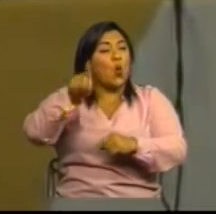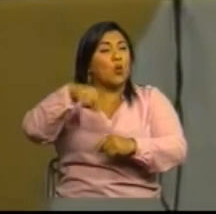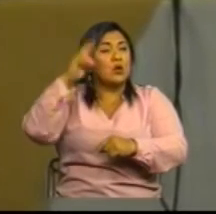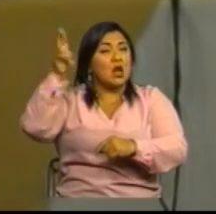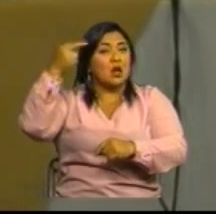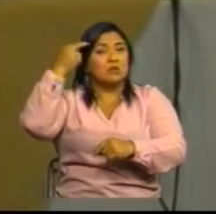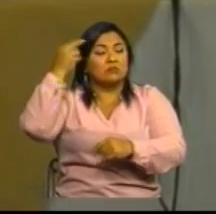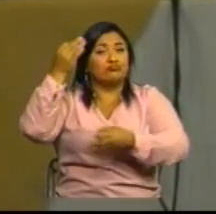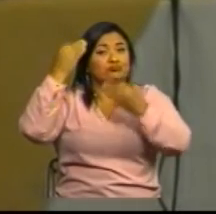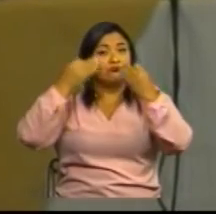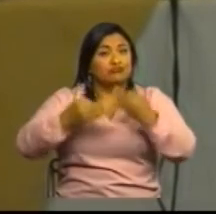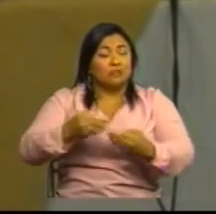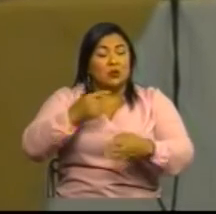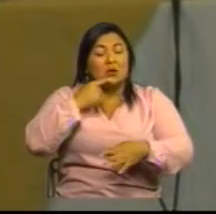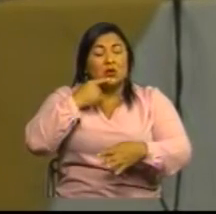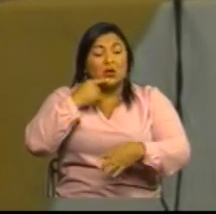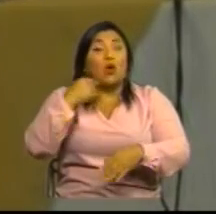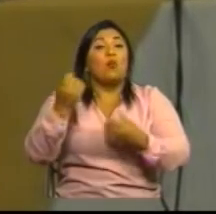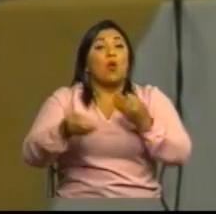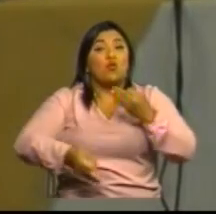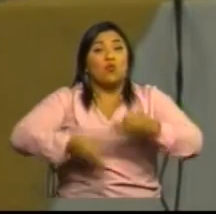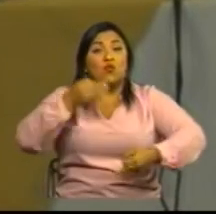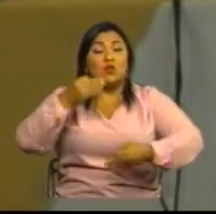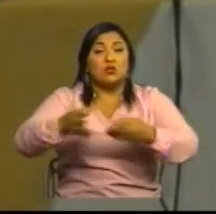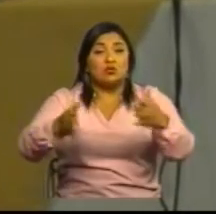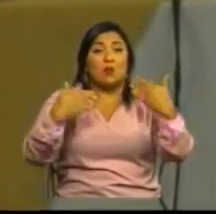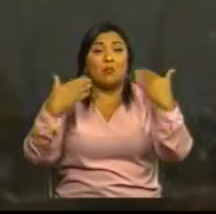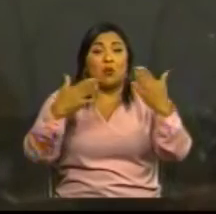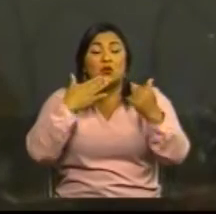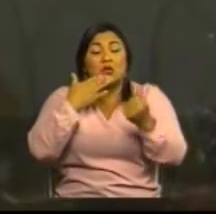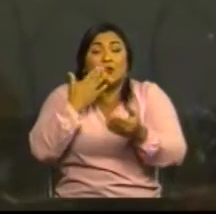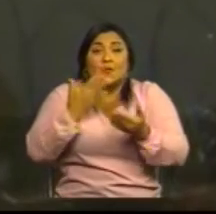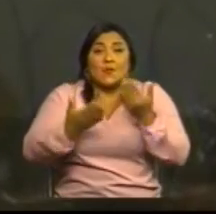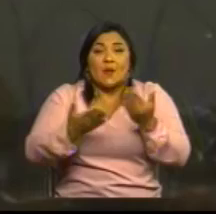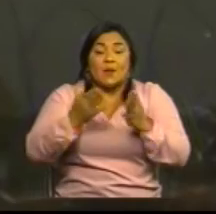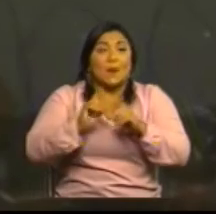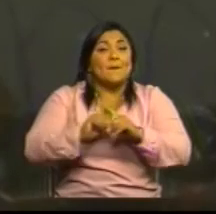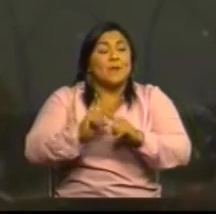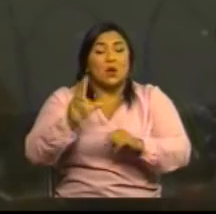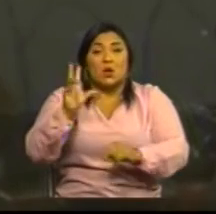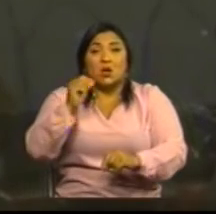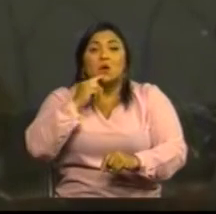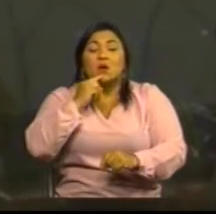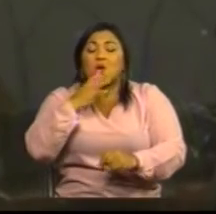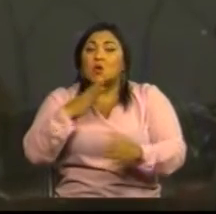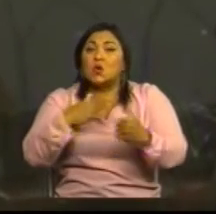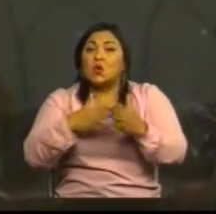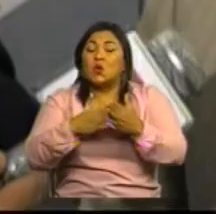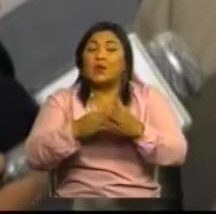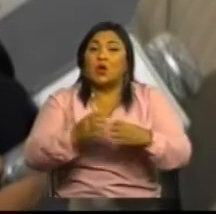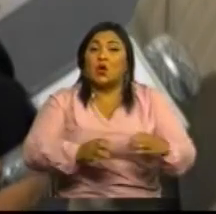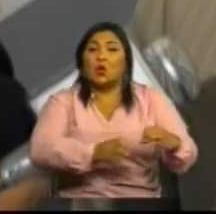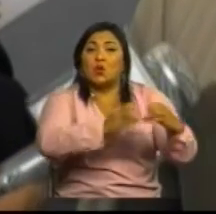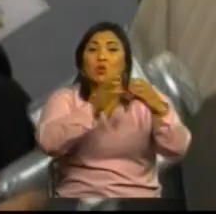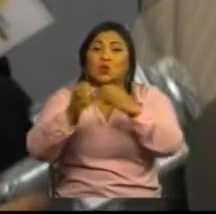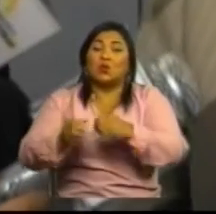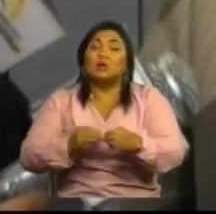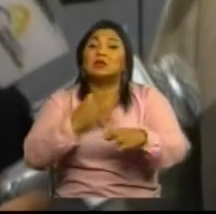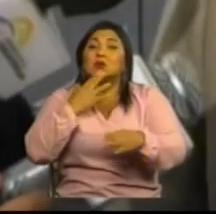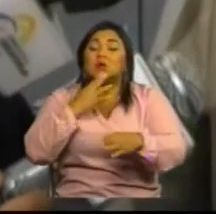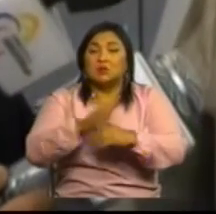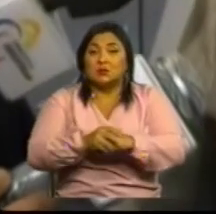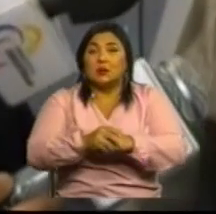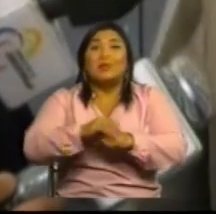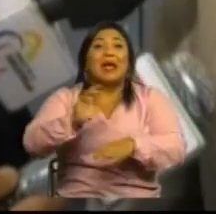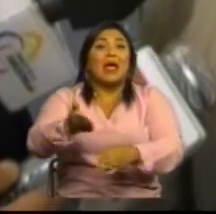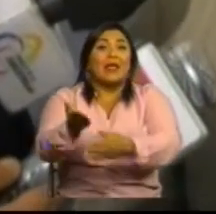estaría pensando en la iniciación de un juicio político, si se diera el caso. Pero no solo contra este Consejo Transitorio. Al anterior Consejo